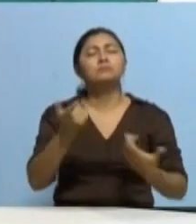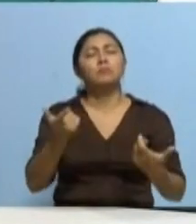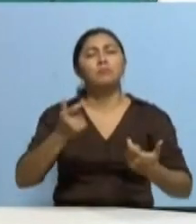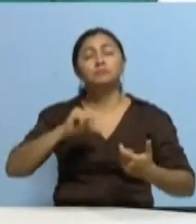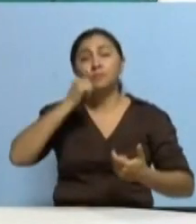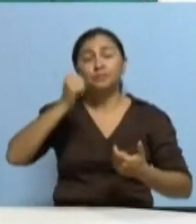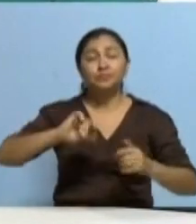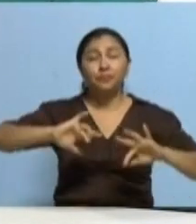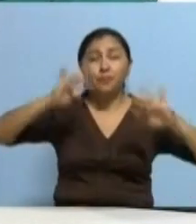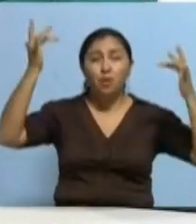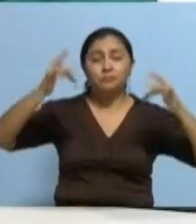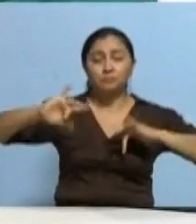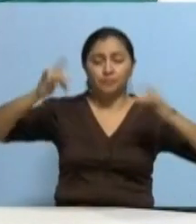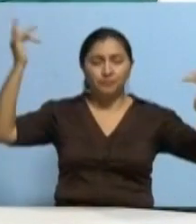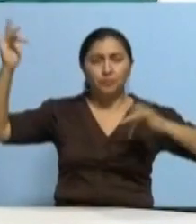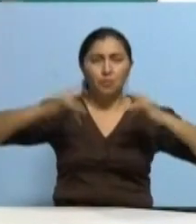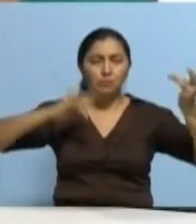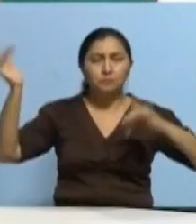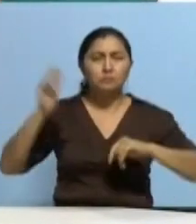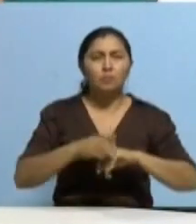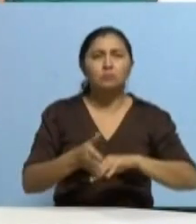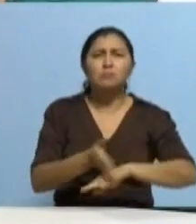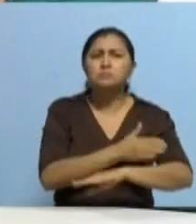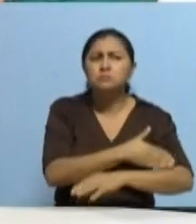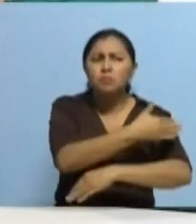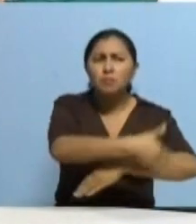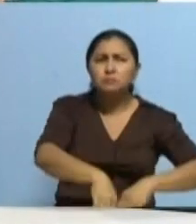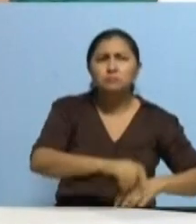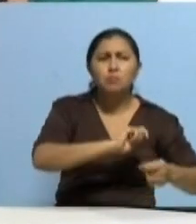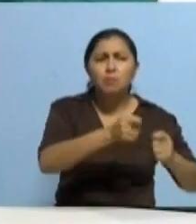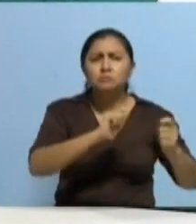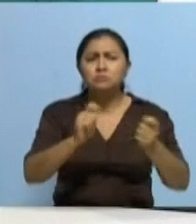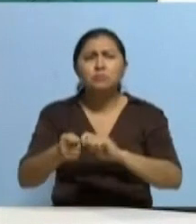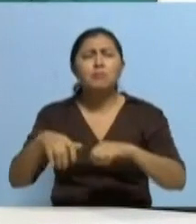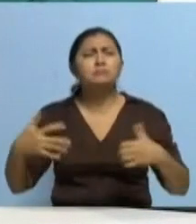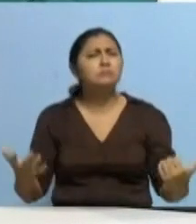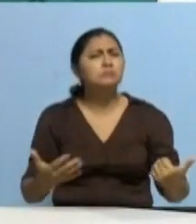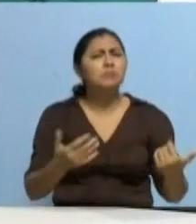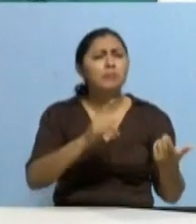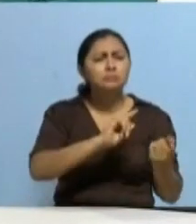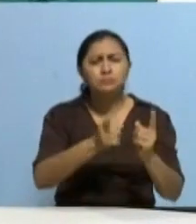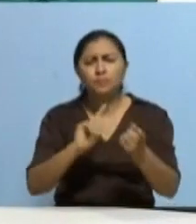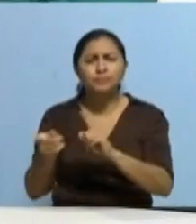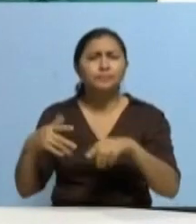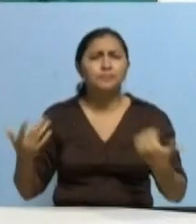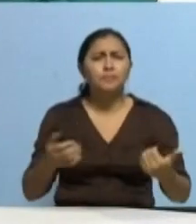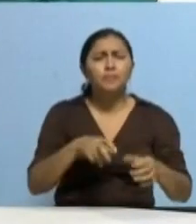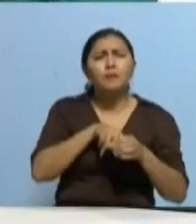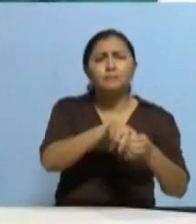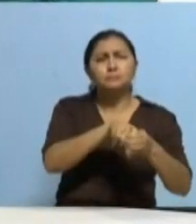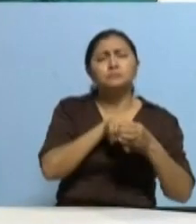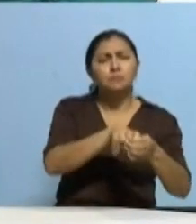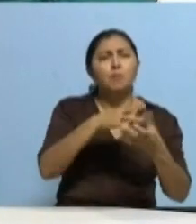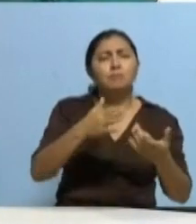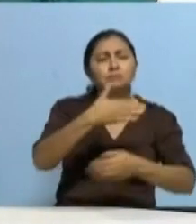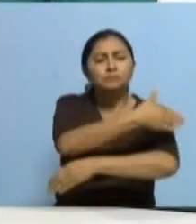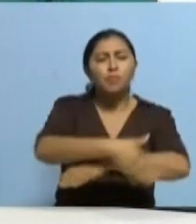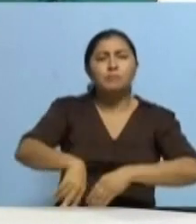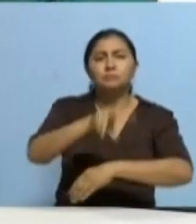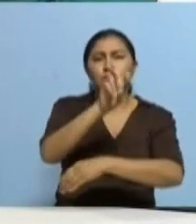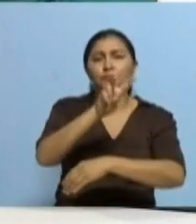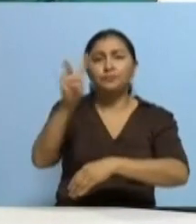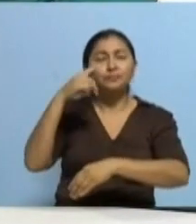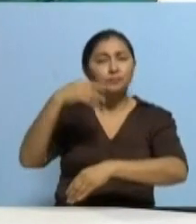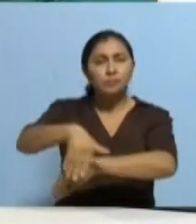los cambios son los prolongados, las rutas de los buses urbanos y son para los que circulan por la calle 72.